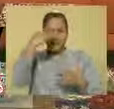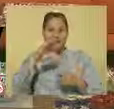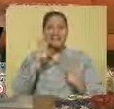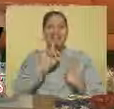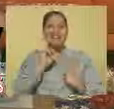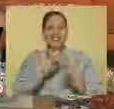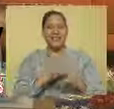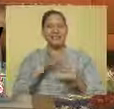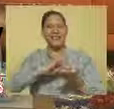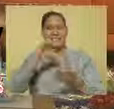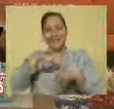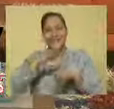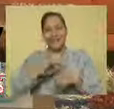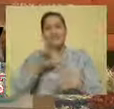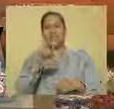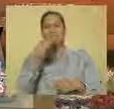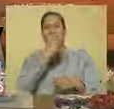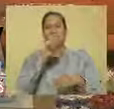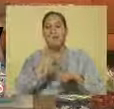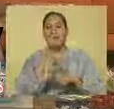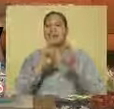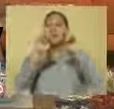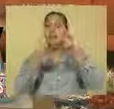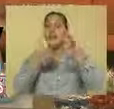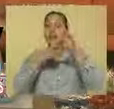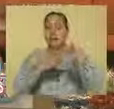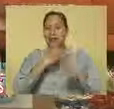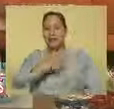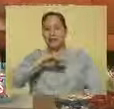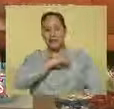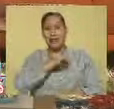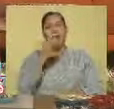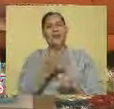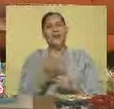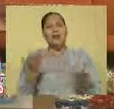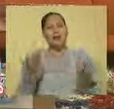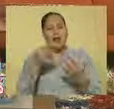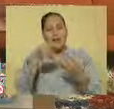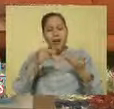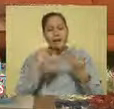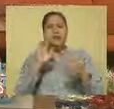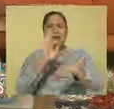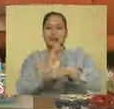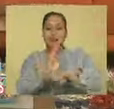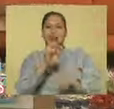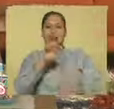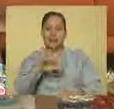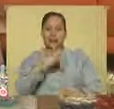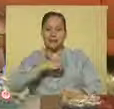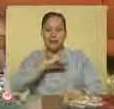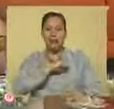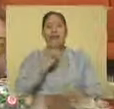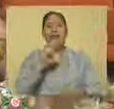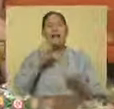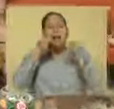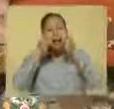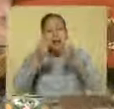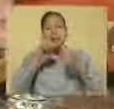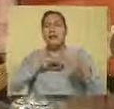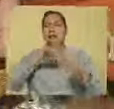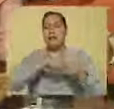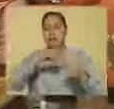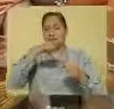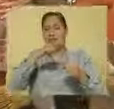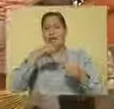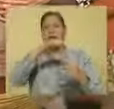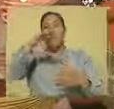doc. Que tenga bonito día. Bueno, pues seguimos hablando en temas de salud y ahora son las acciones en pro de la salud. Y esto es la atención